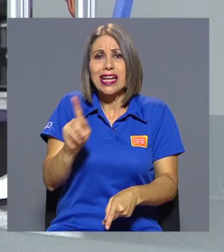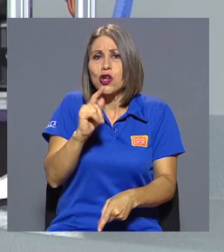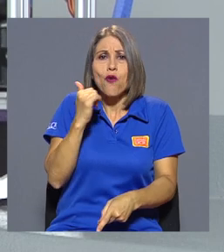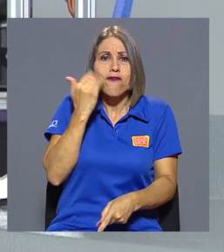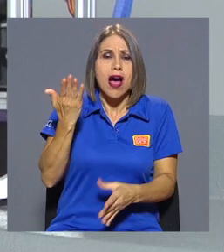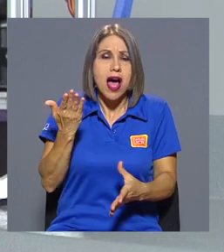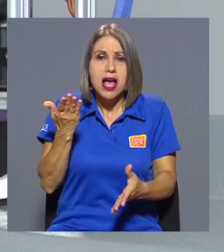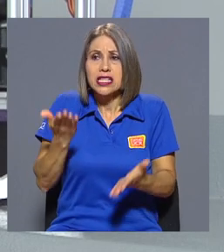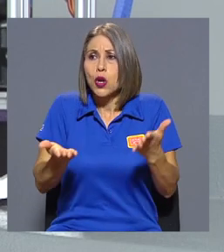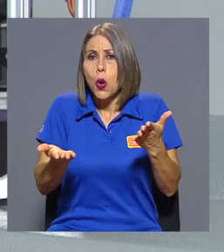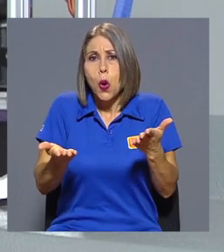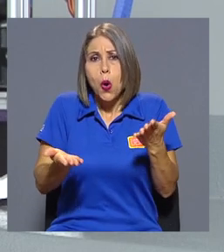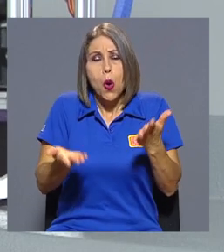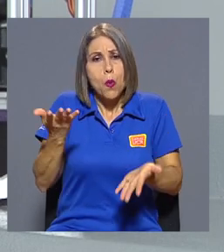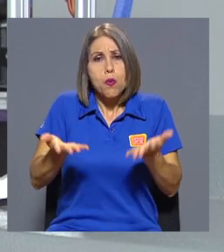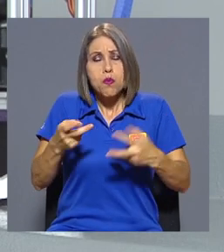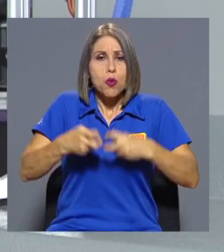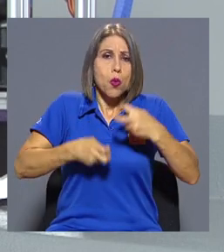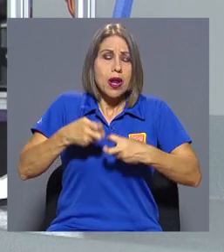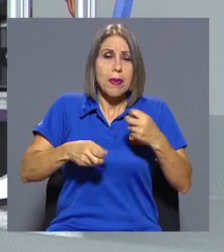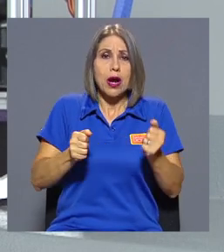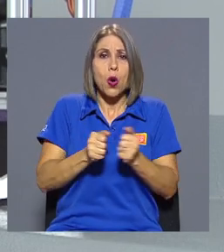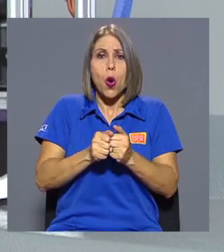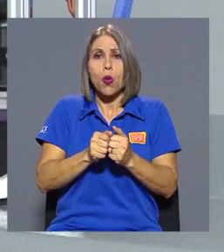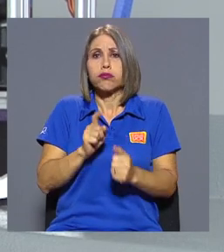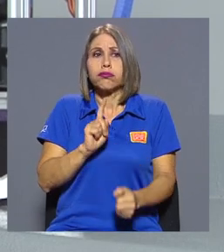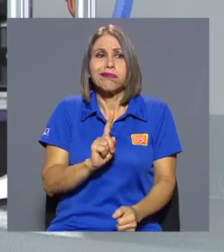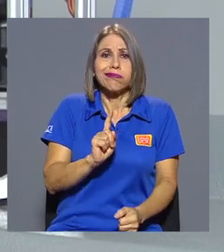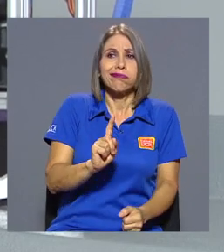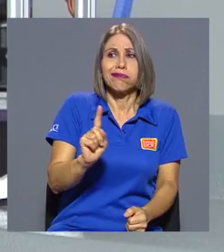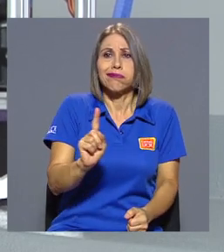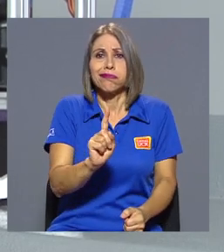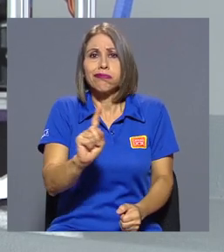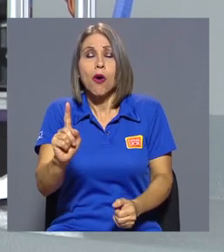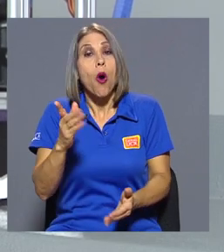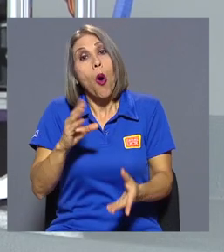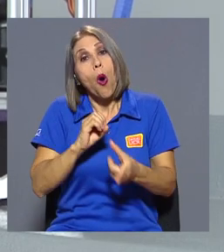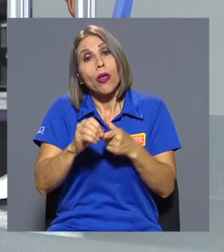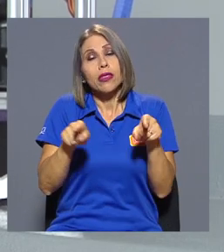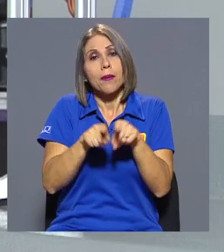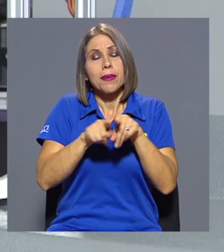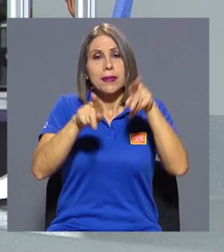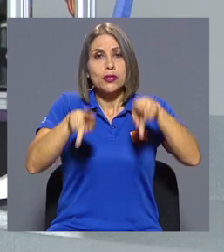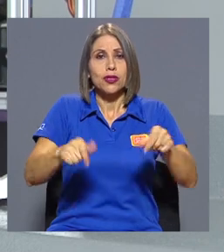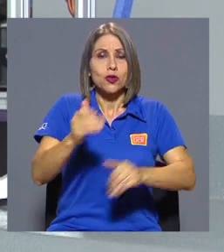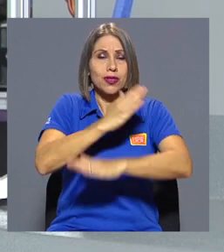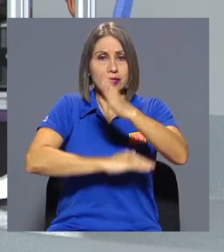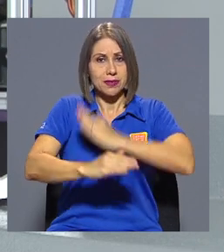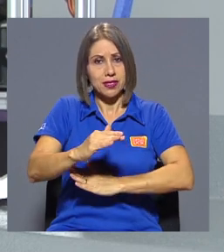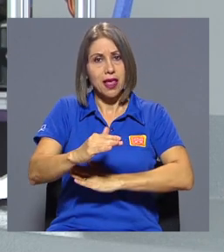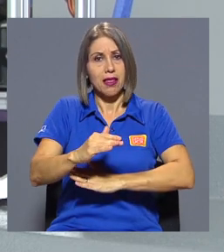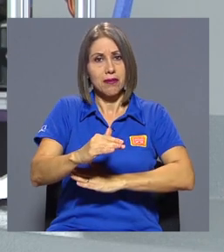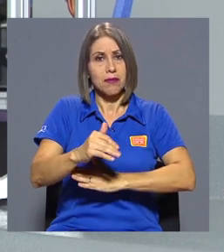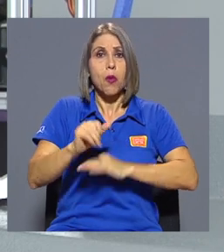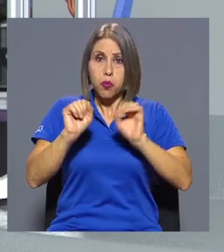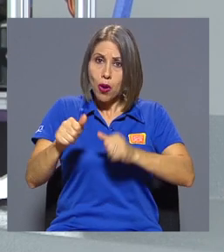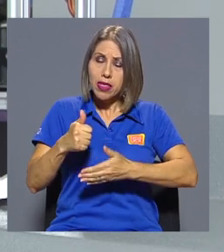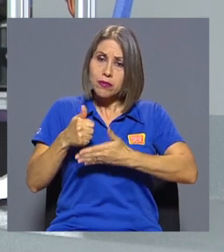facilidades o tiene algún problema de movilidad. También personas con discapacidad, entonces eso le permite a esas personas todavía